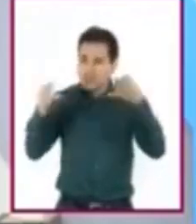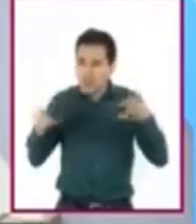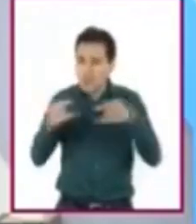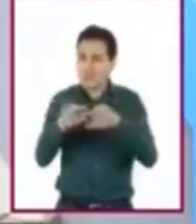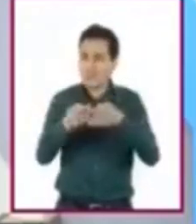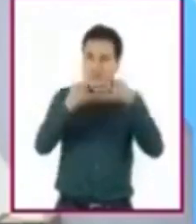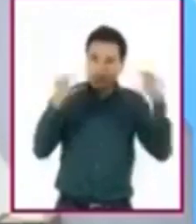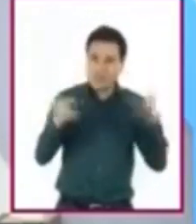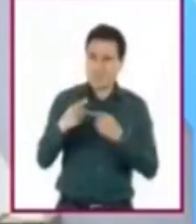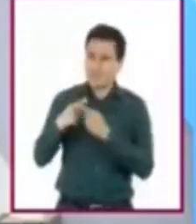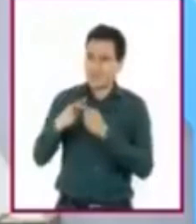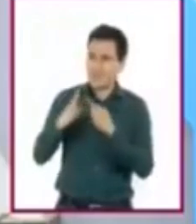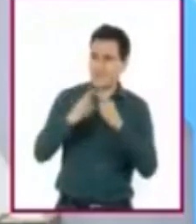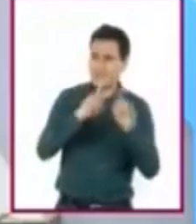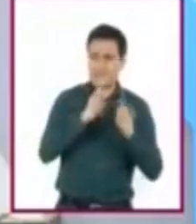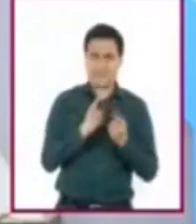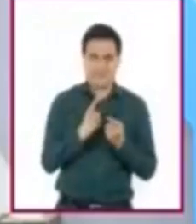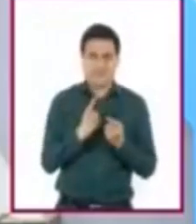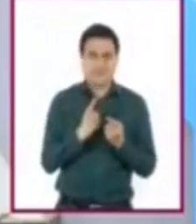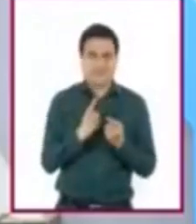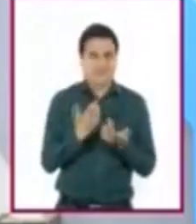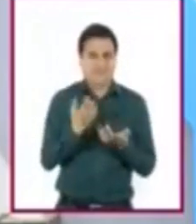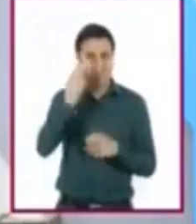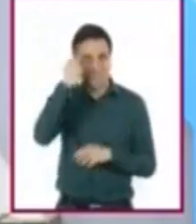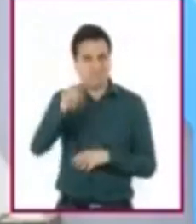o percepciones de un mismo hecho histórico.